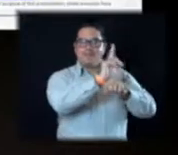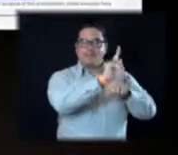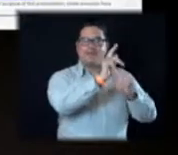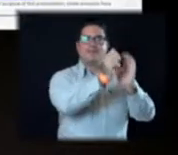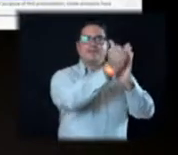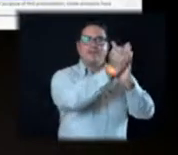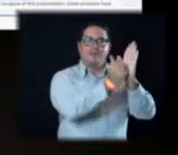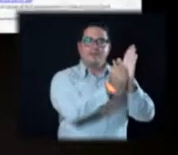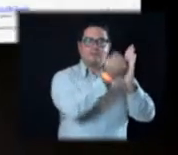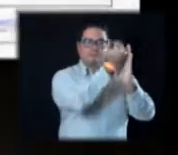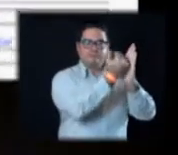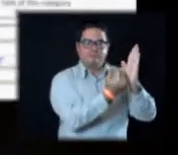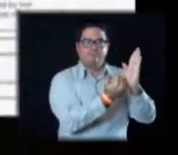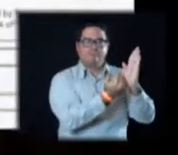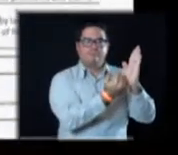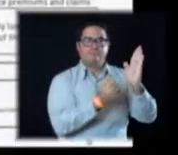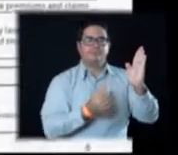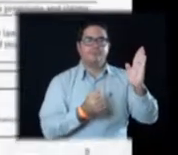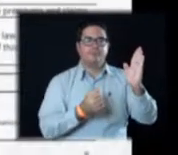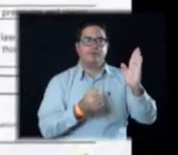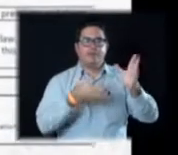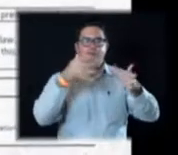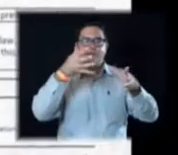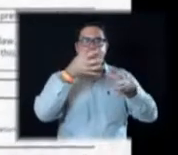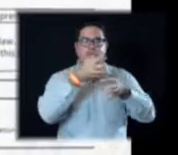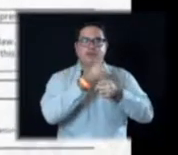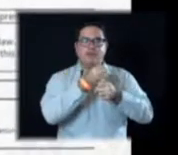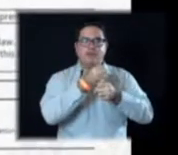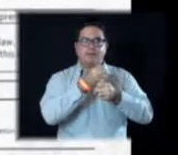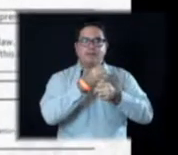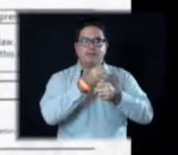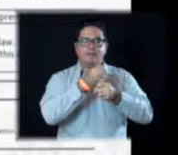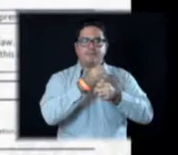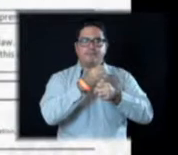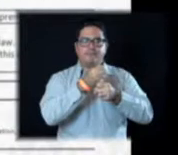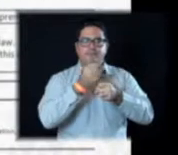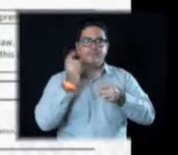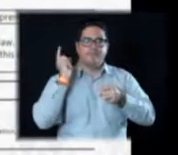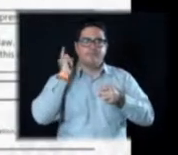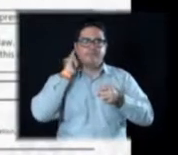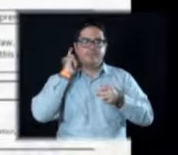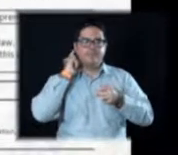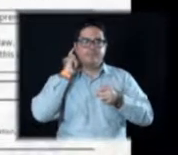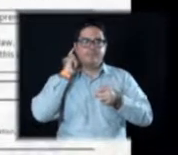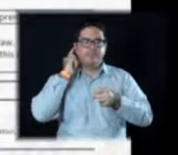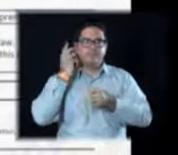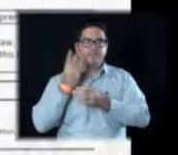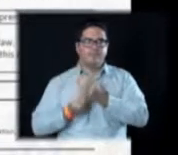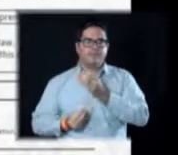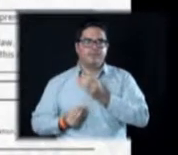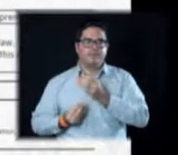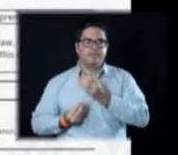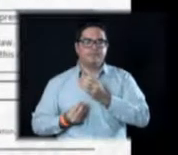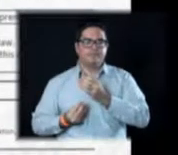los balances del gobierno y las instrumentalidades. Tenemos un resumen de la información que hemos reunido como parte de este